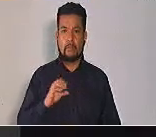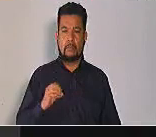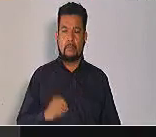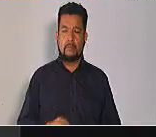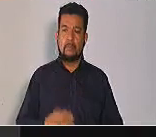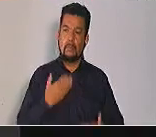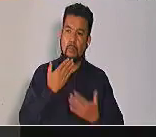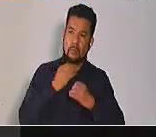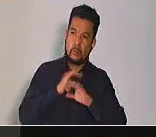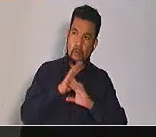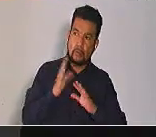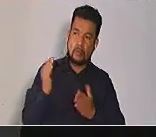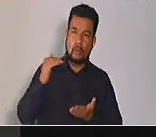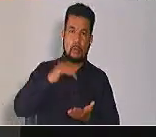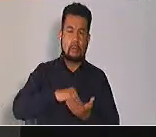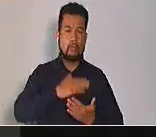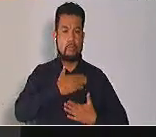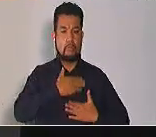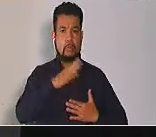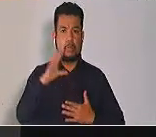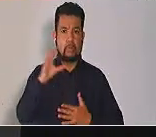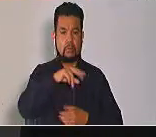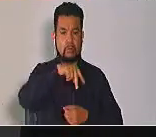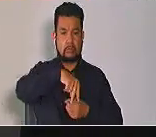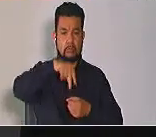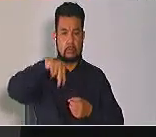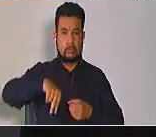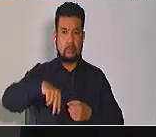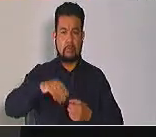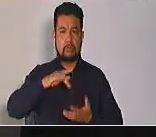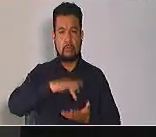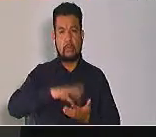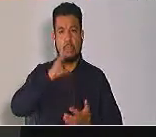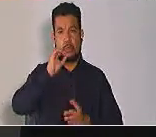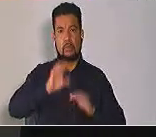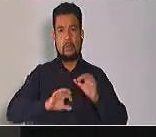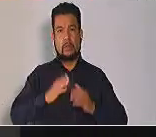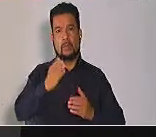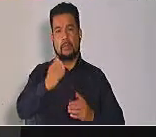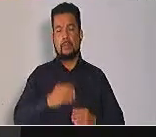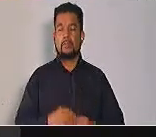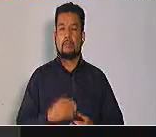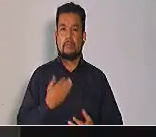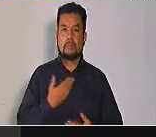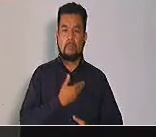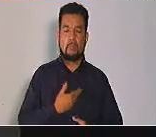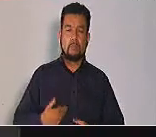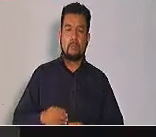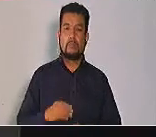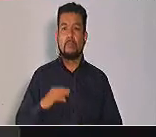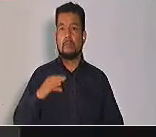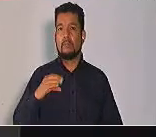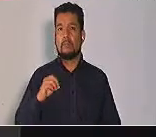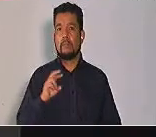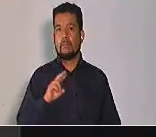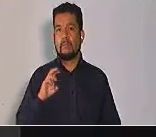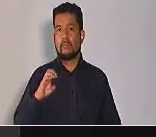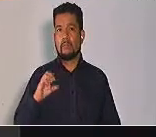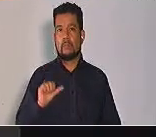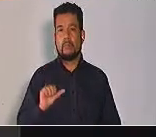Muy buenos días. Nuevamente el saludo para todos los ciudadanos presentes, señor secretario. Copiado, presidente. Correa Carvajal Rubén